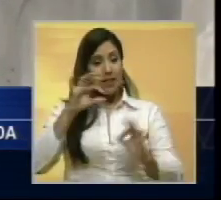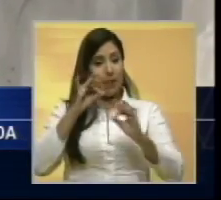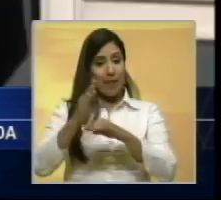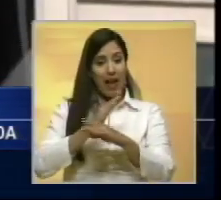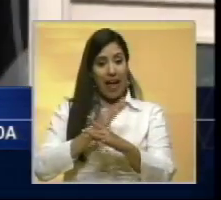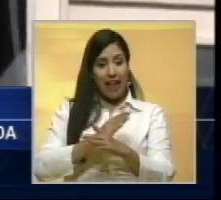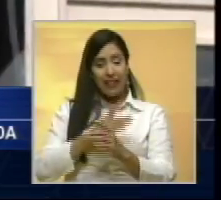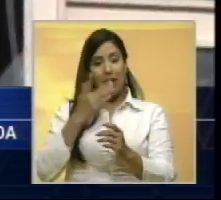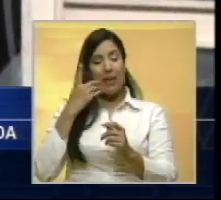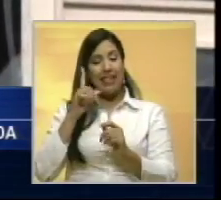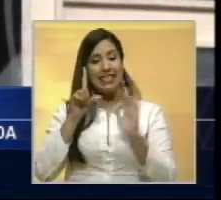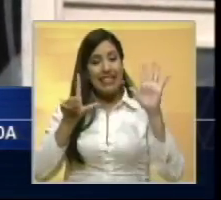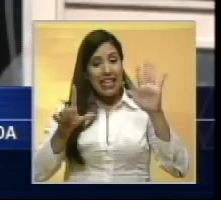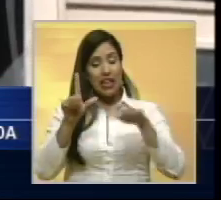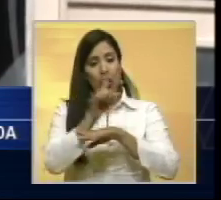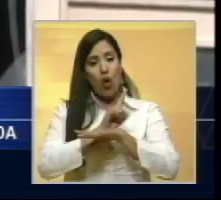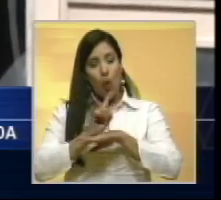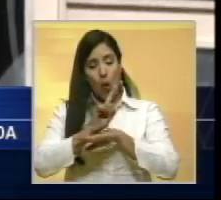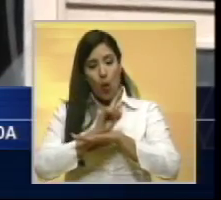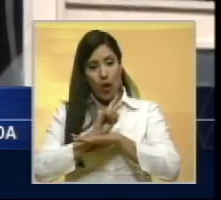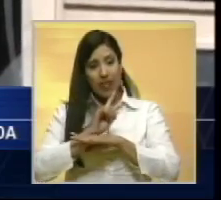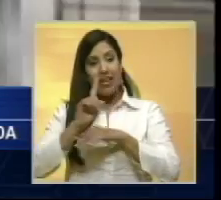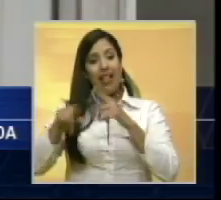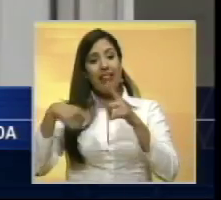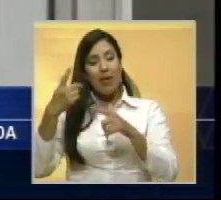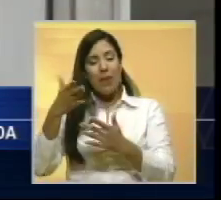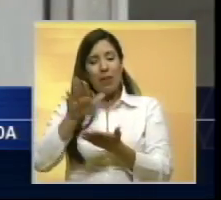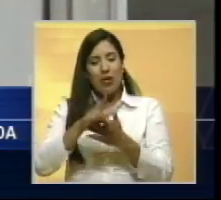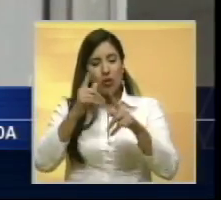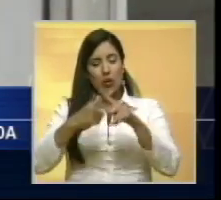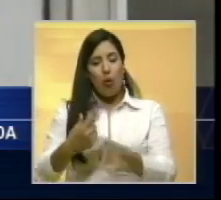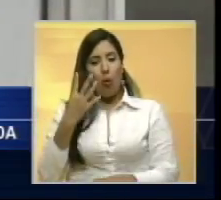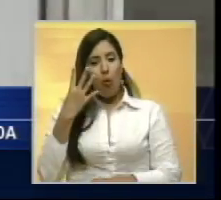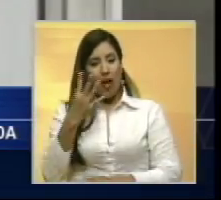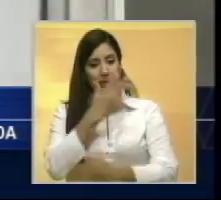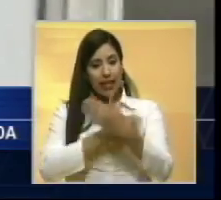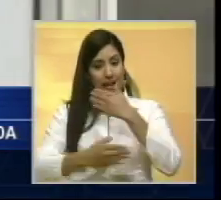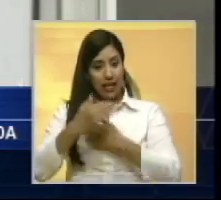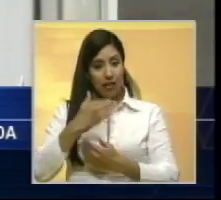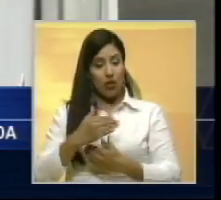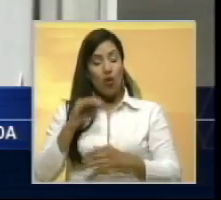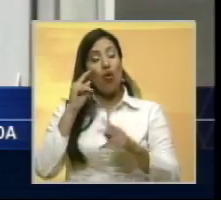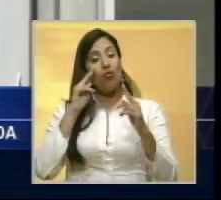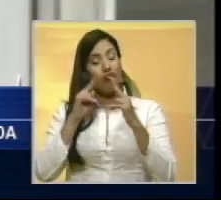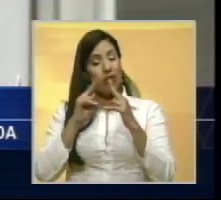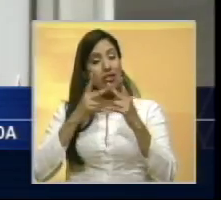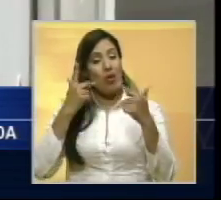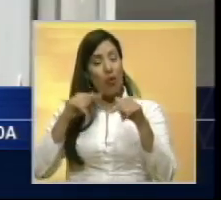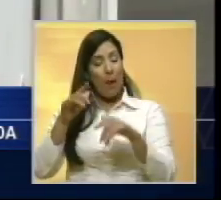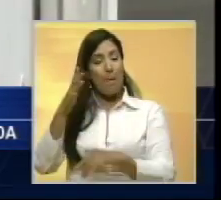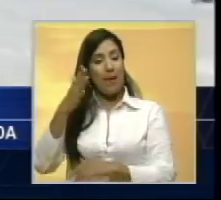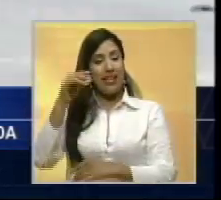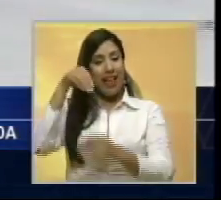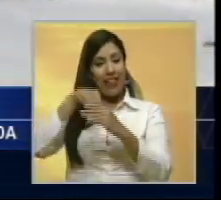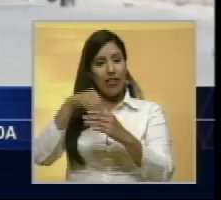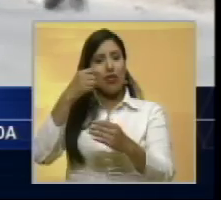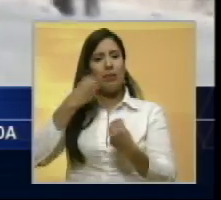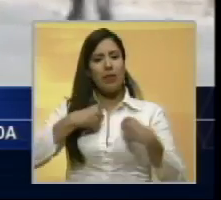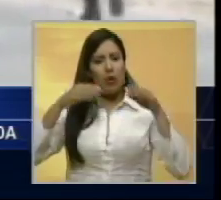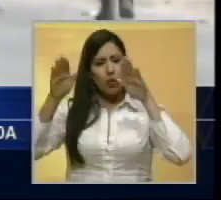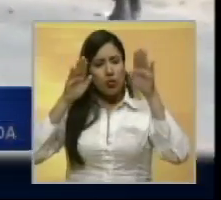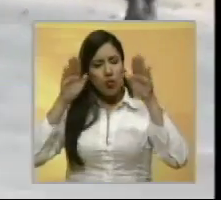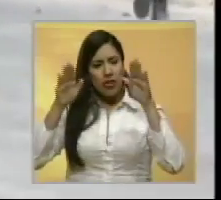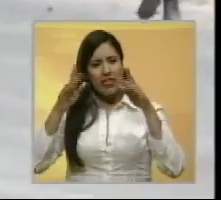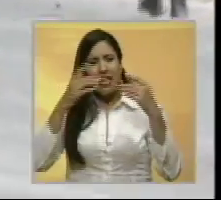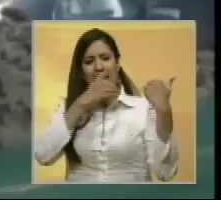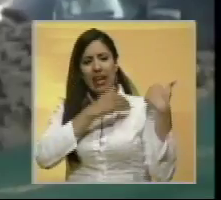previamente tomaron por más de 7 horas el recinto, hecho que dejó un saldo de 4 personas heridas. Se conoció que el lugar albergaba a extranjeros, entre